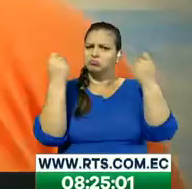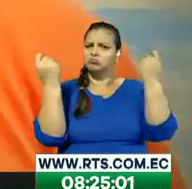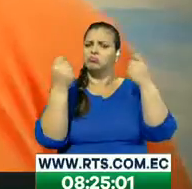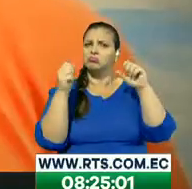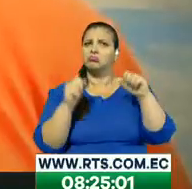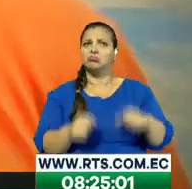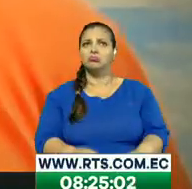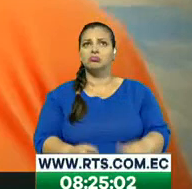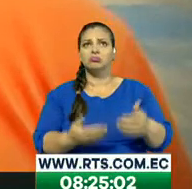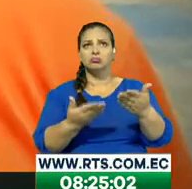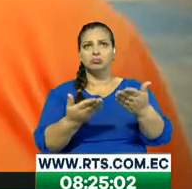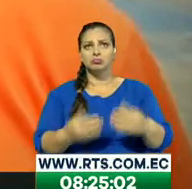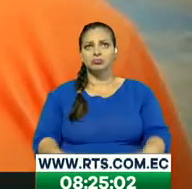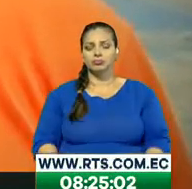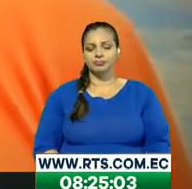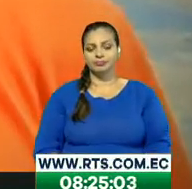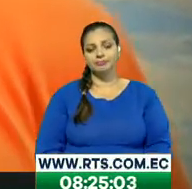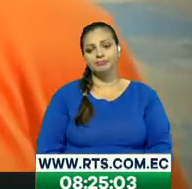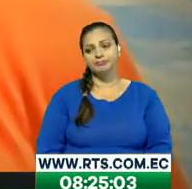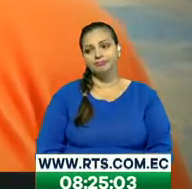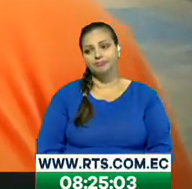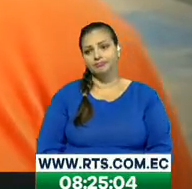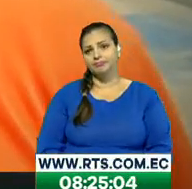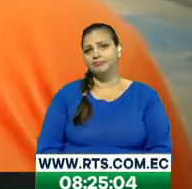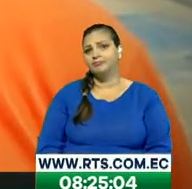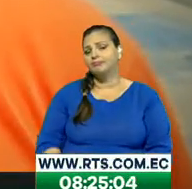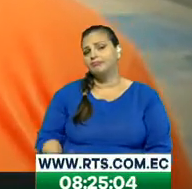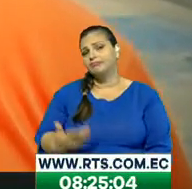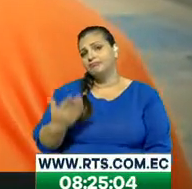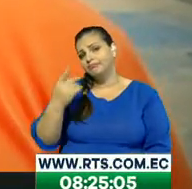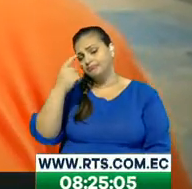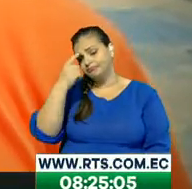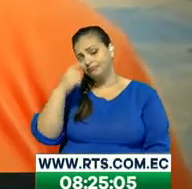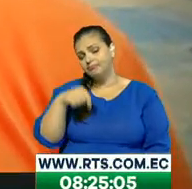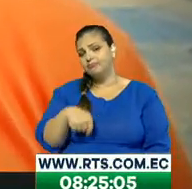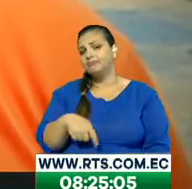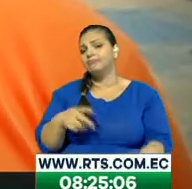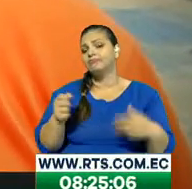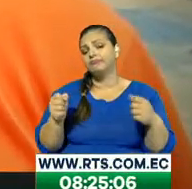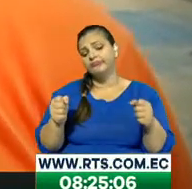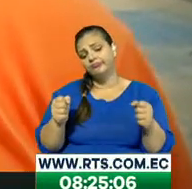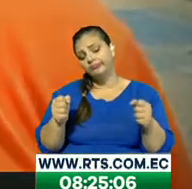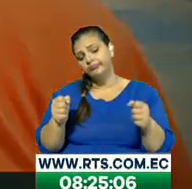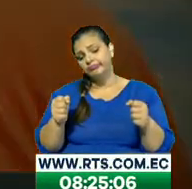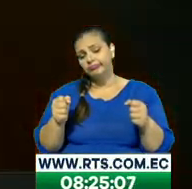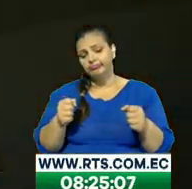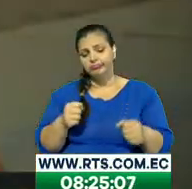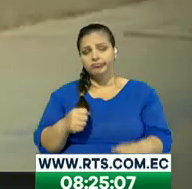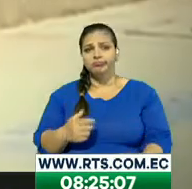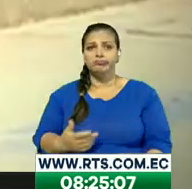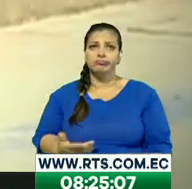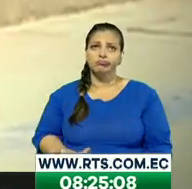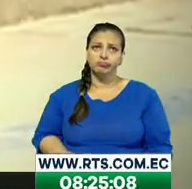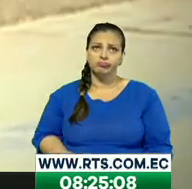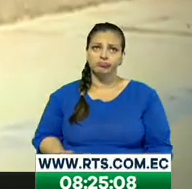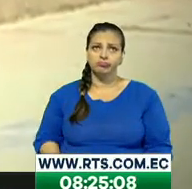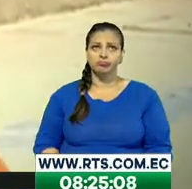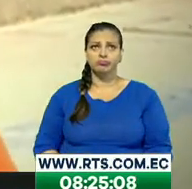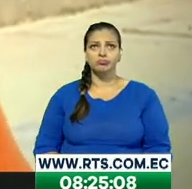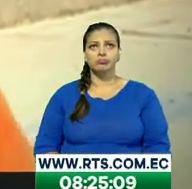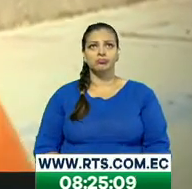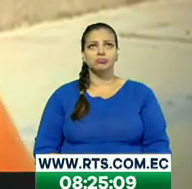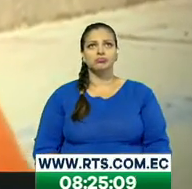en la vida exterior, como es privado de libertad, solamente pasaba era dañando mi imagen. Lo que estuviese haciendo yo